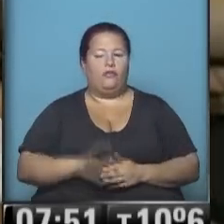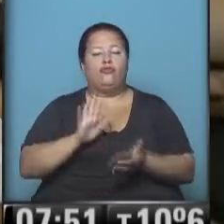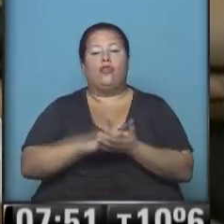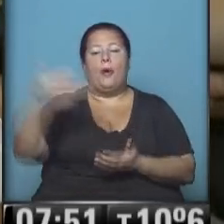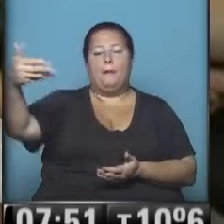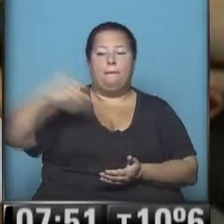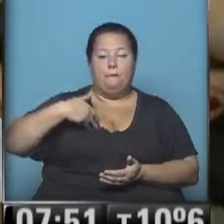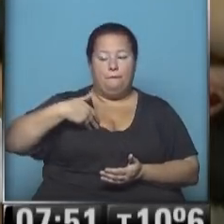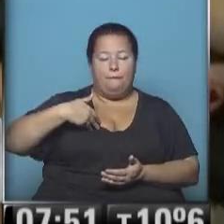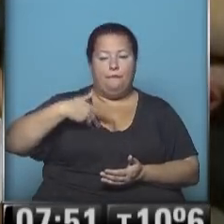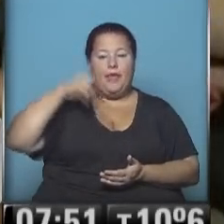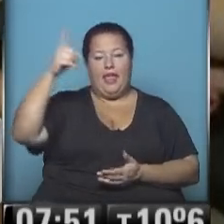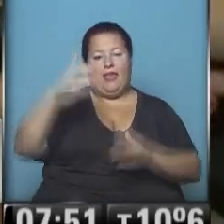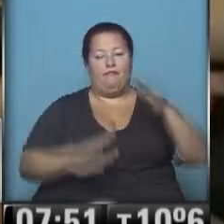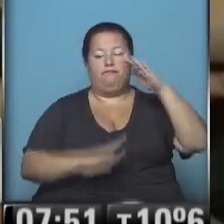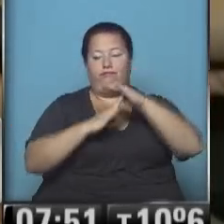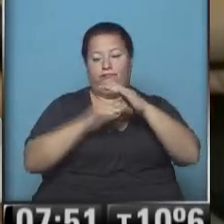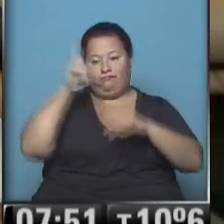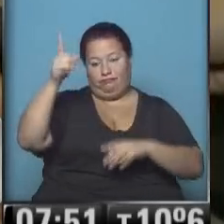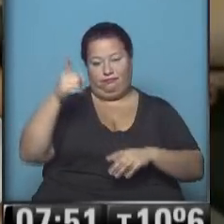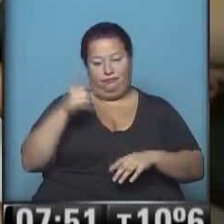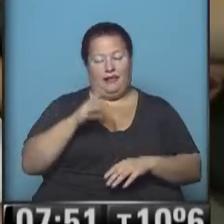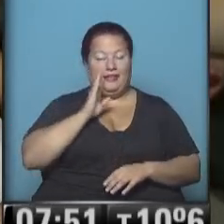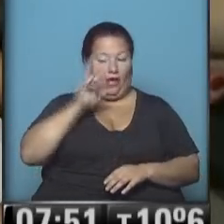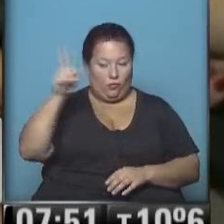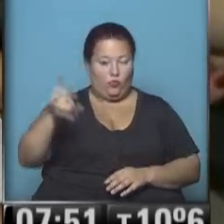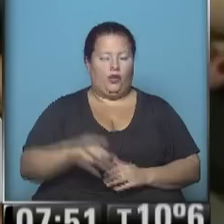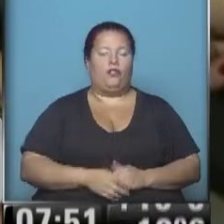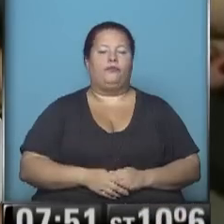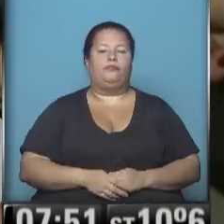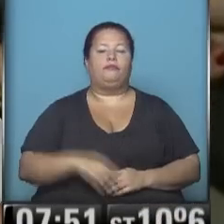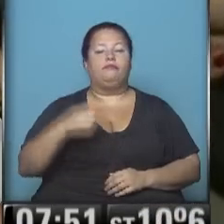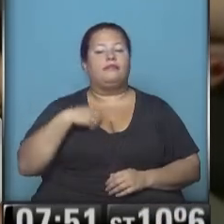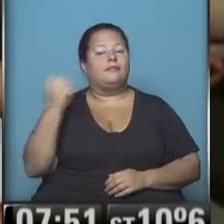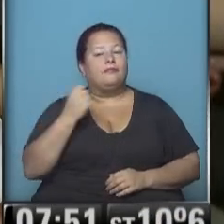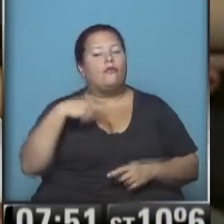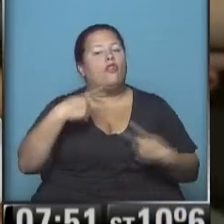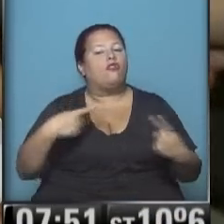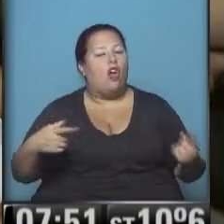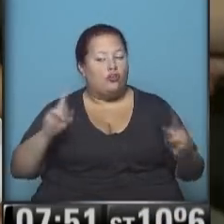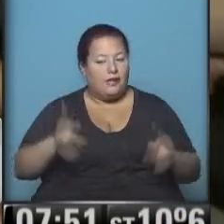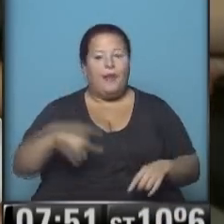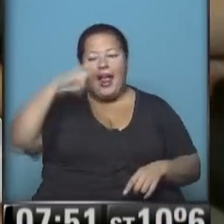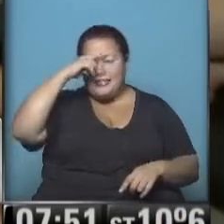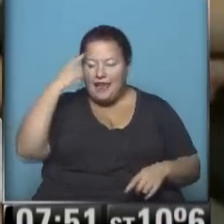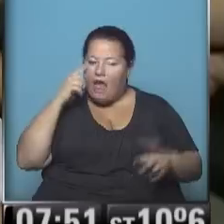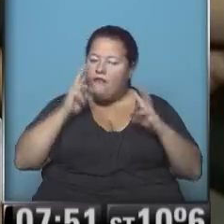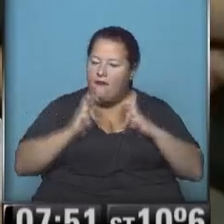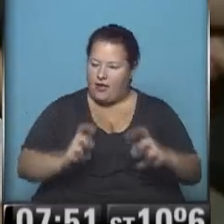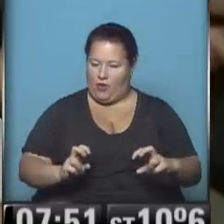pedido por la autoridad interviniente en este caso. Nos interesa ver otras cosas que el Estado va a seguir muy de